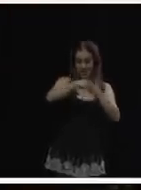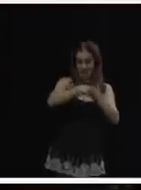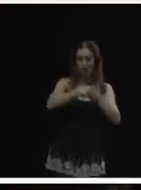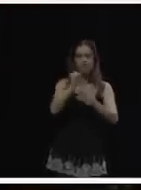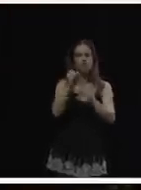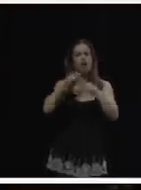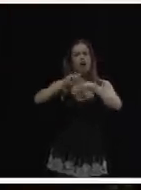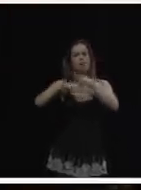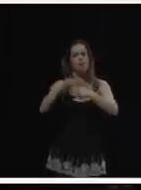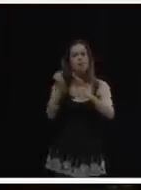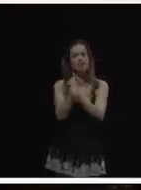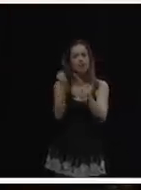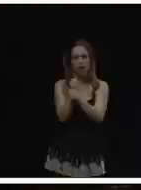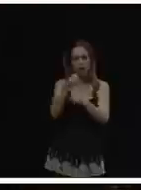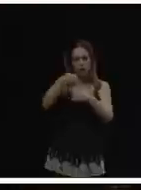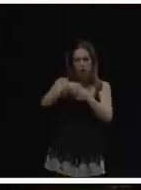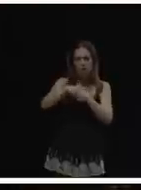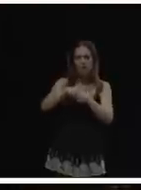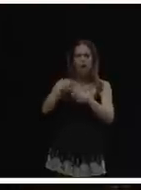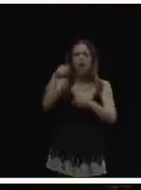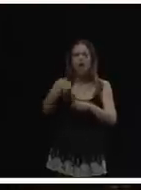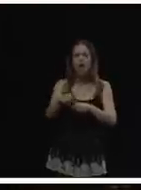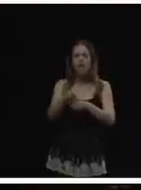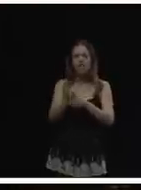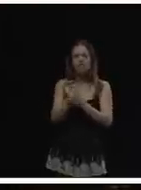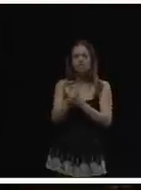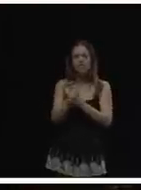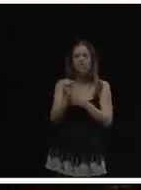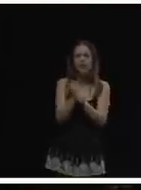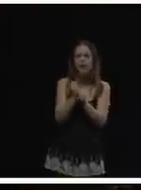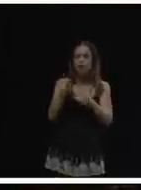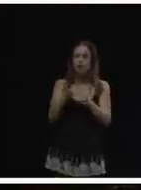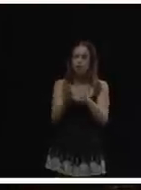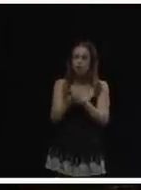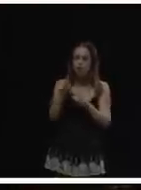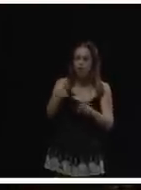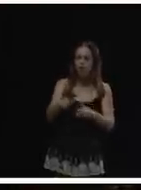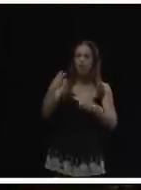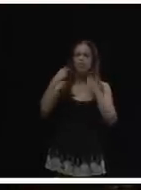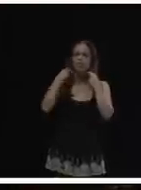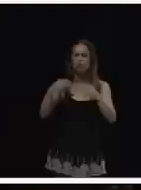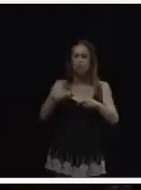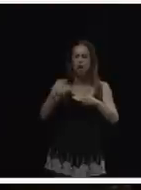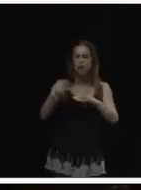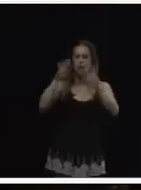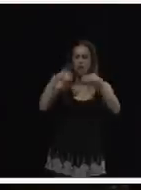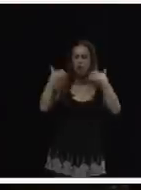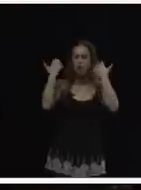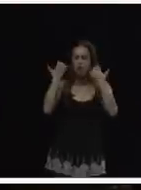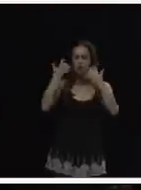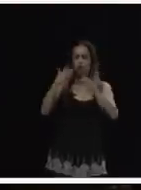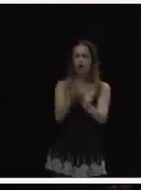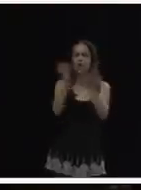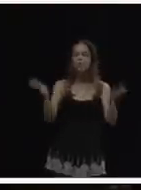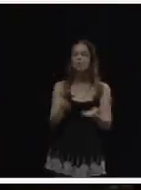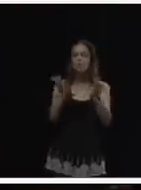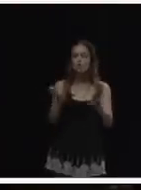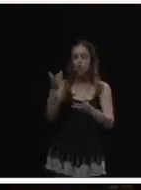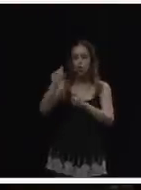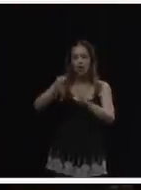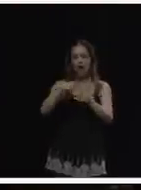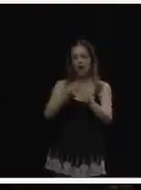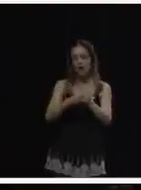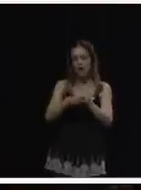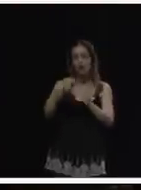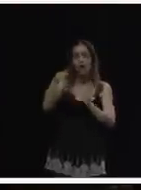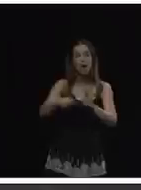trabajadora, es graduada social. Ha sido diputada en el Congreso, impulsó una ley para unificar la renta agraria